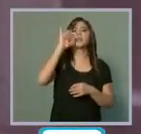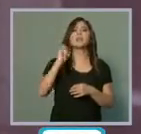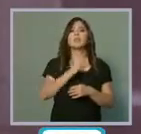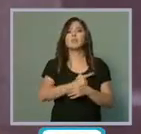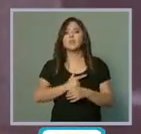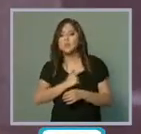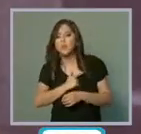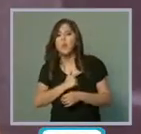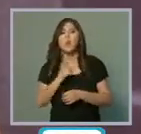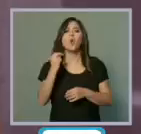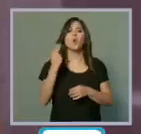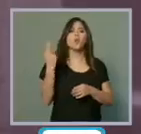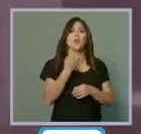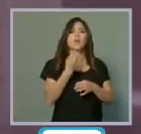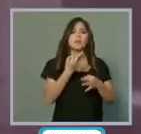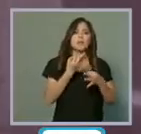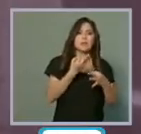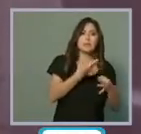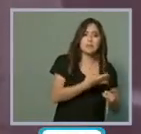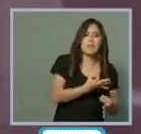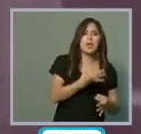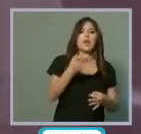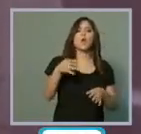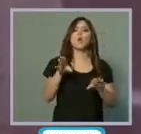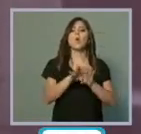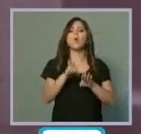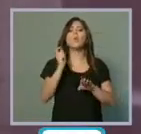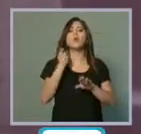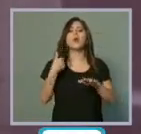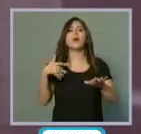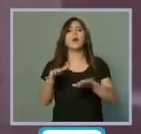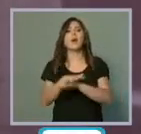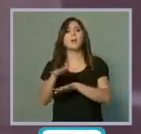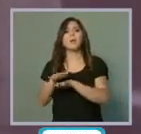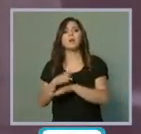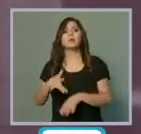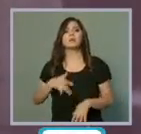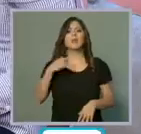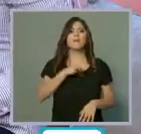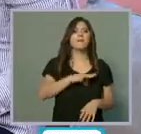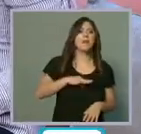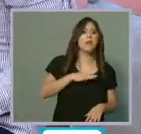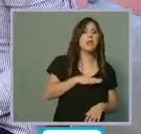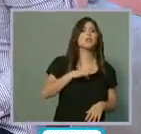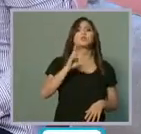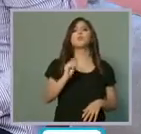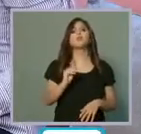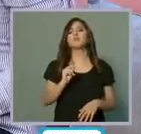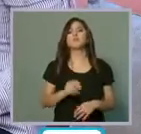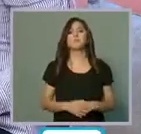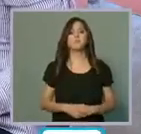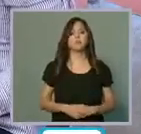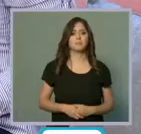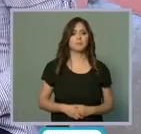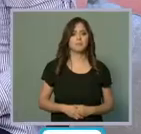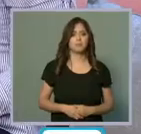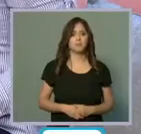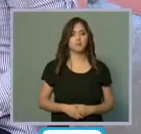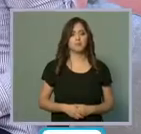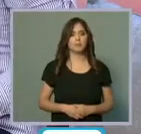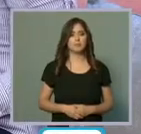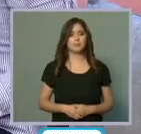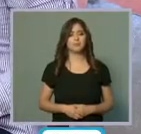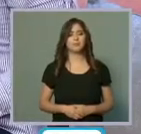ya es uno dependiente. ¿Qué tanto esto nos puede modificar en ser felices o infelices? Fíjate que algo que me gusta para tocar el tema